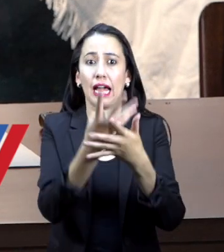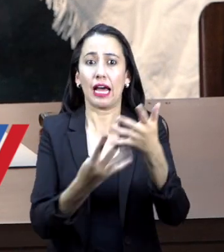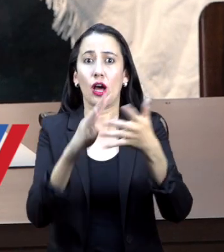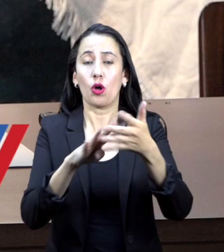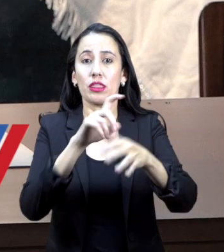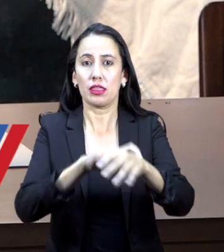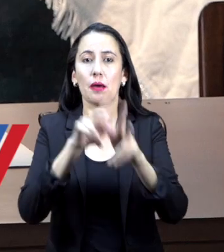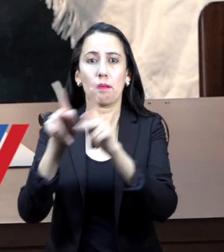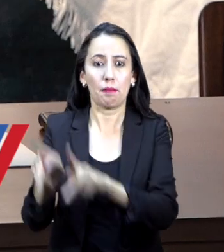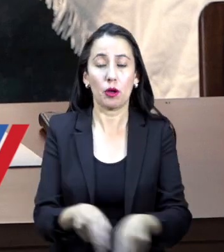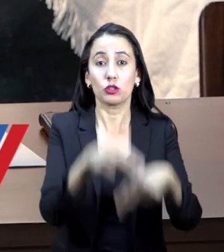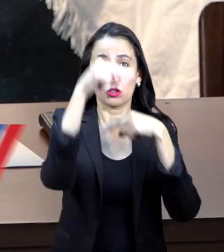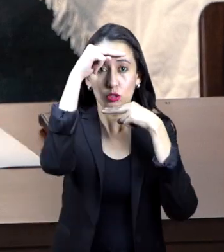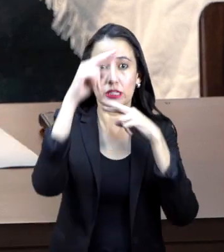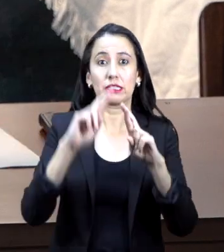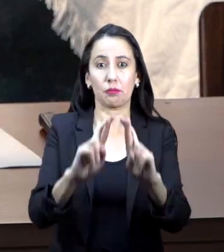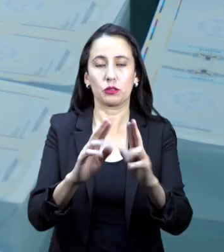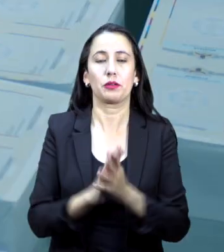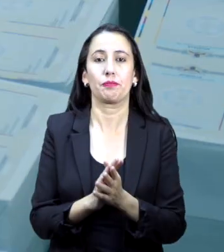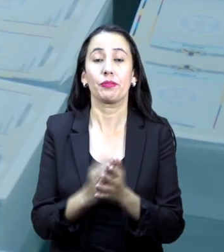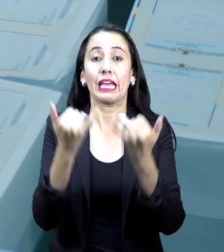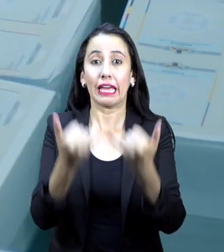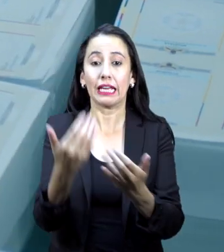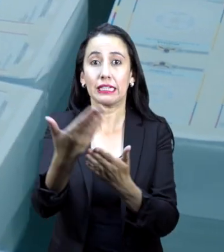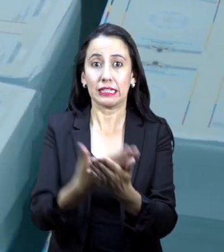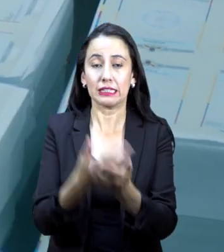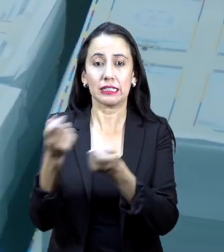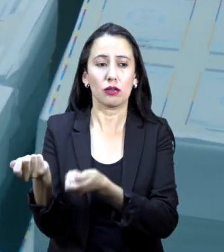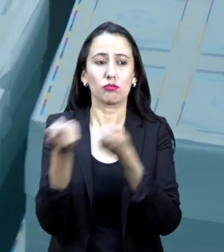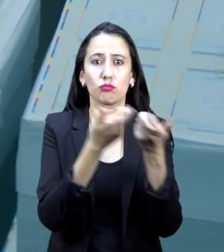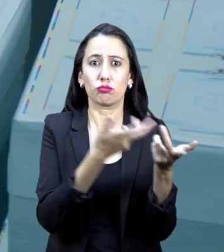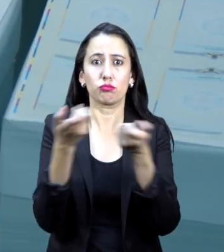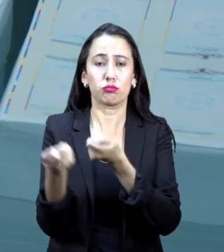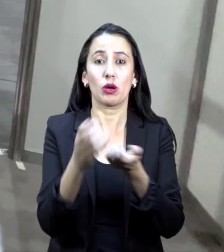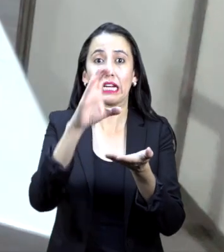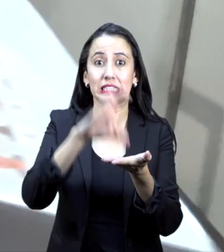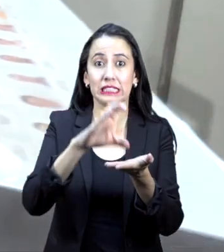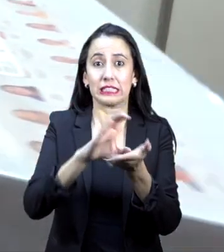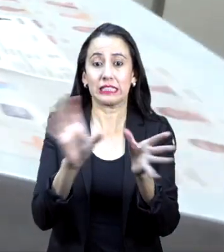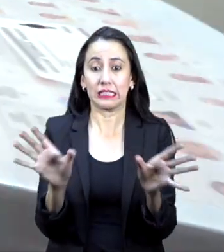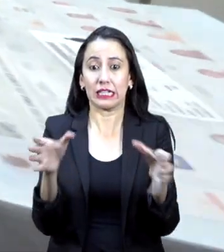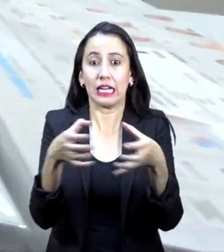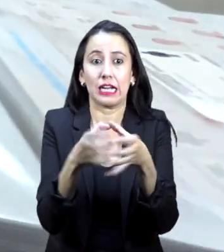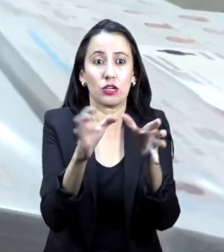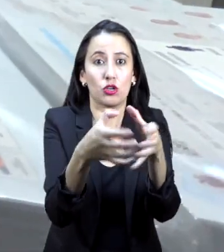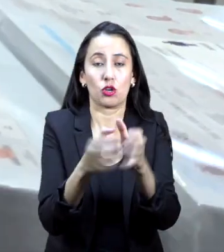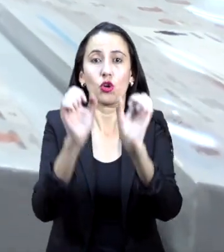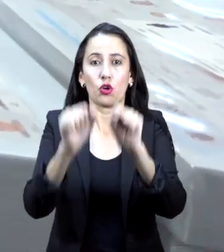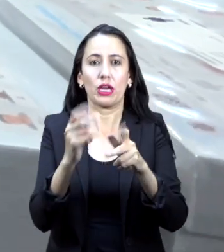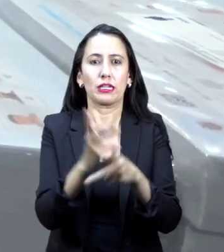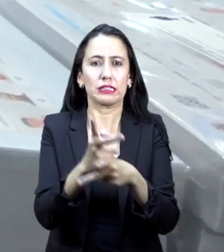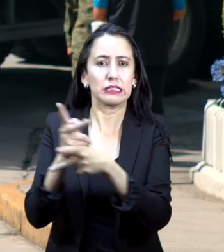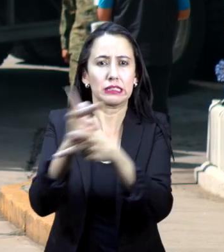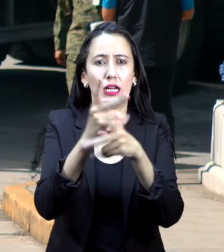los plazos planificados y eso es una buena noticia. Esta documentación será trasladada de inmediato hacia la empresa integradora Mongar